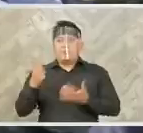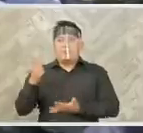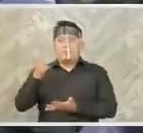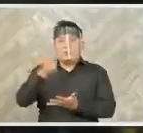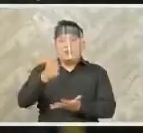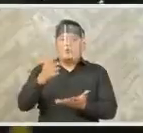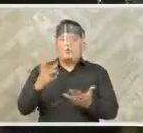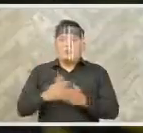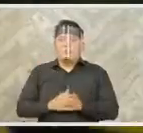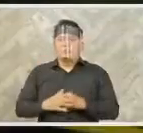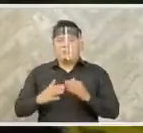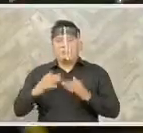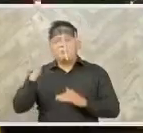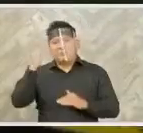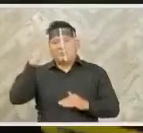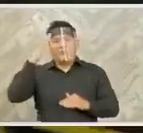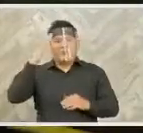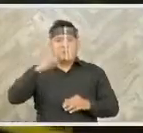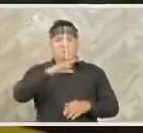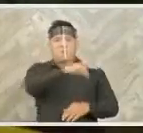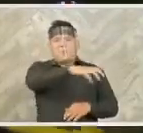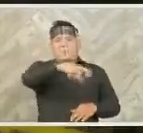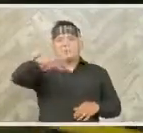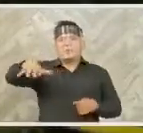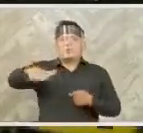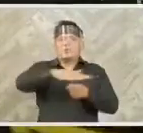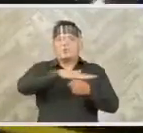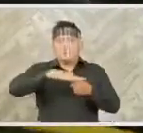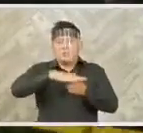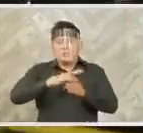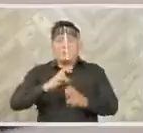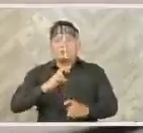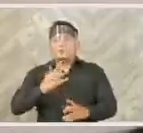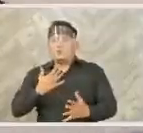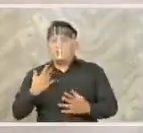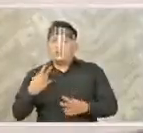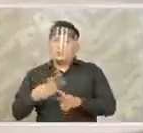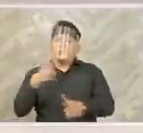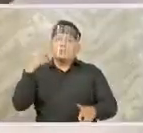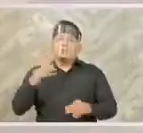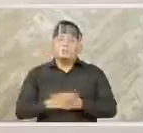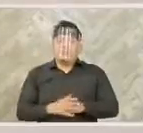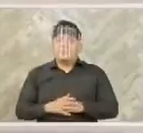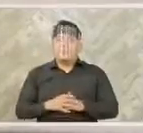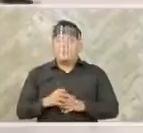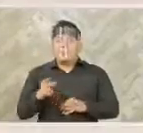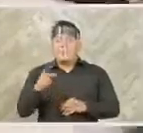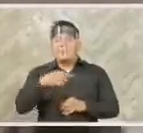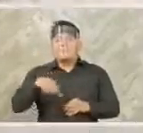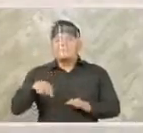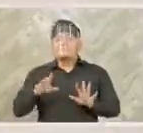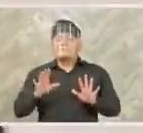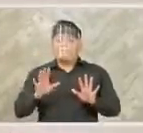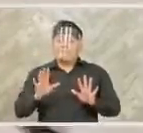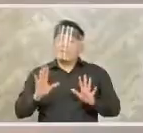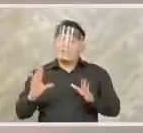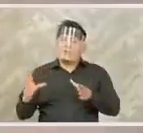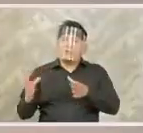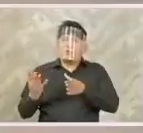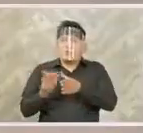enfocadas a los territorios de alta complejidad. Estas intervenciones, los cuales son de manera integral, interinstitucional, los